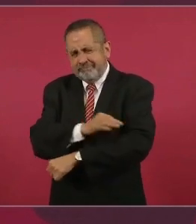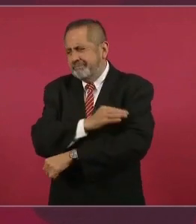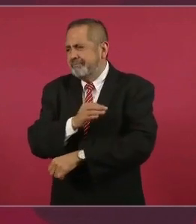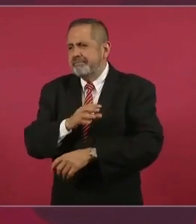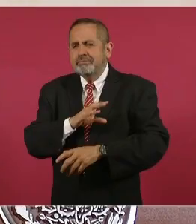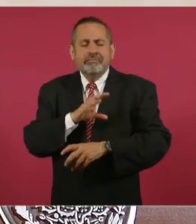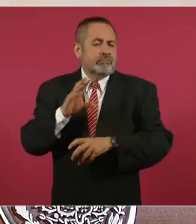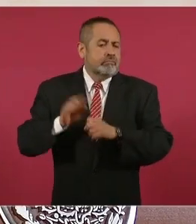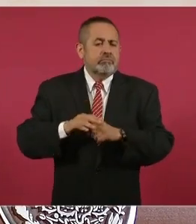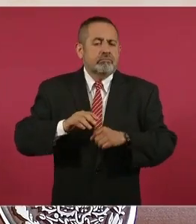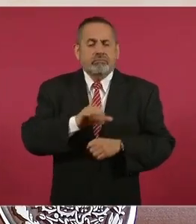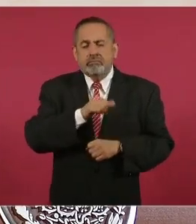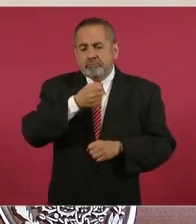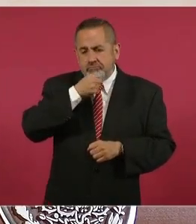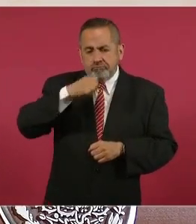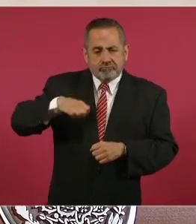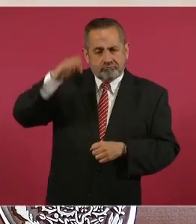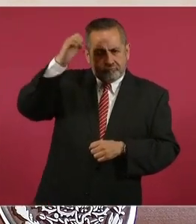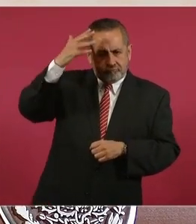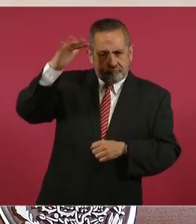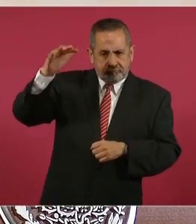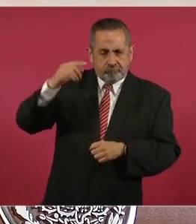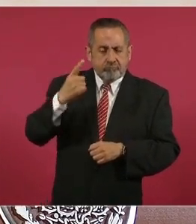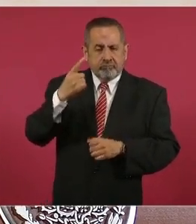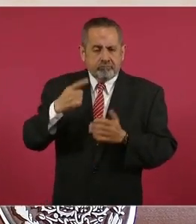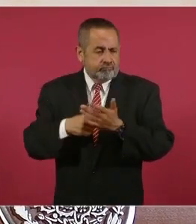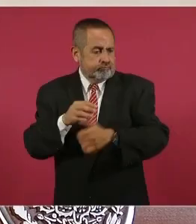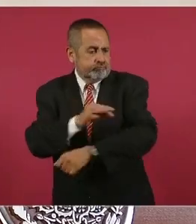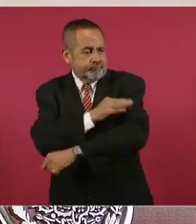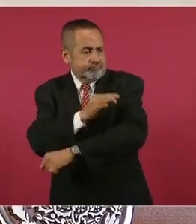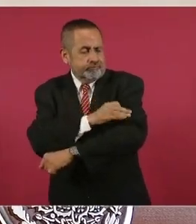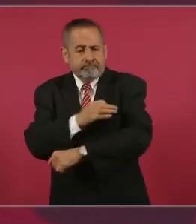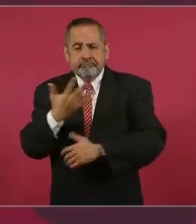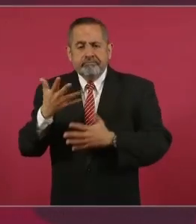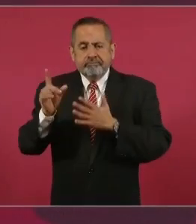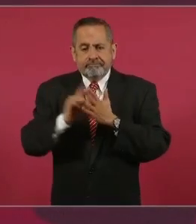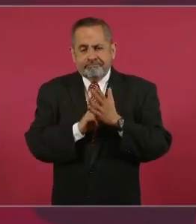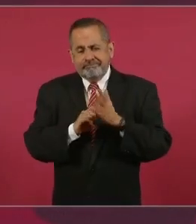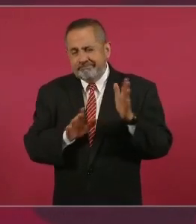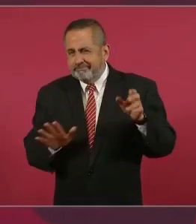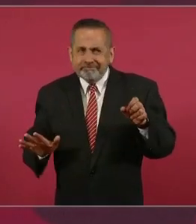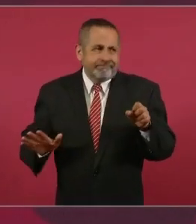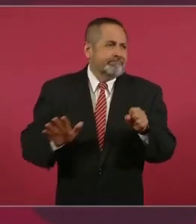a todos los adultos mayores con una dosis en 5 meses.